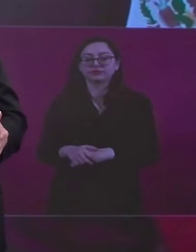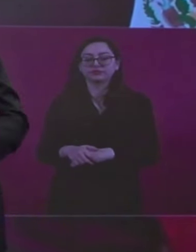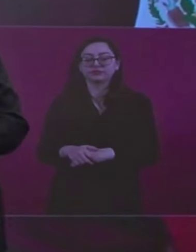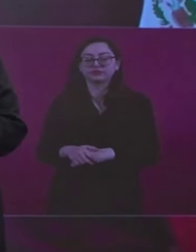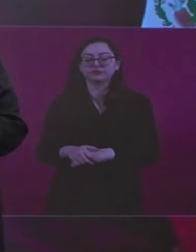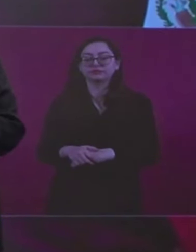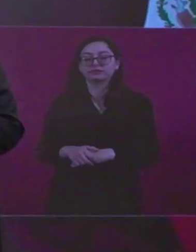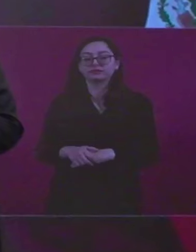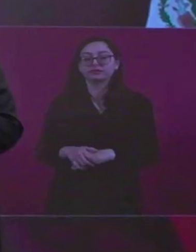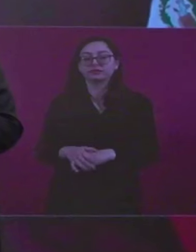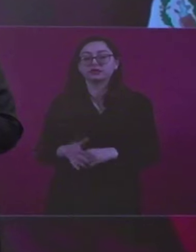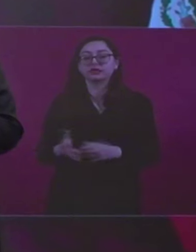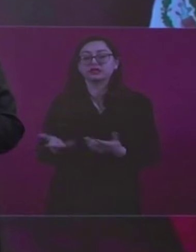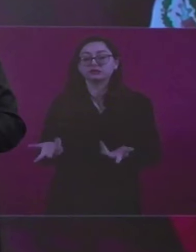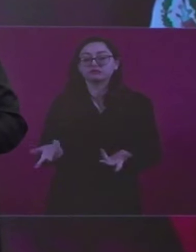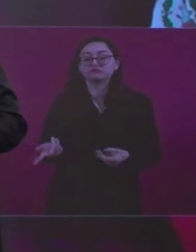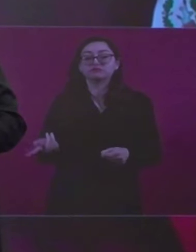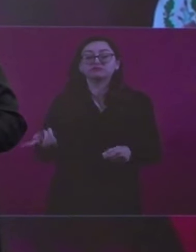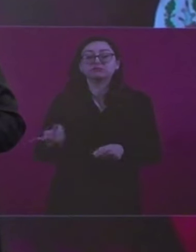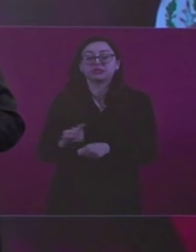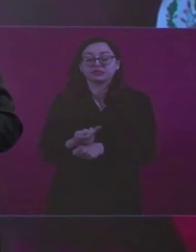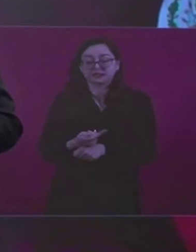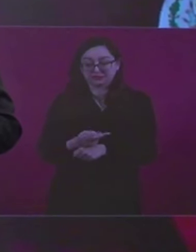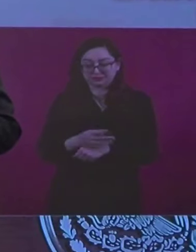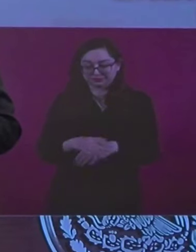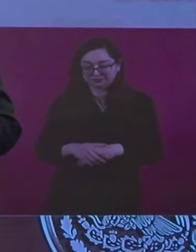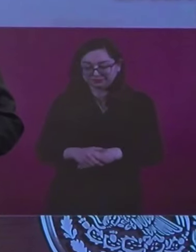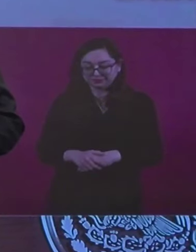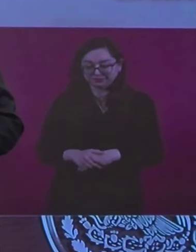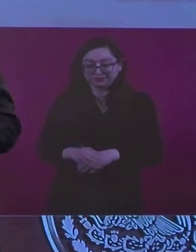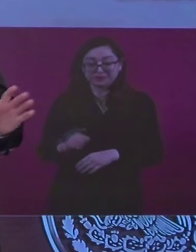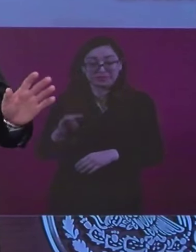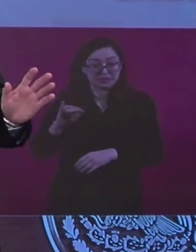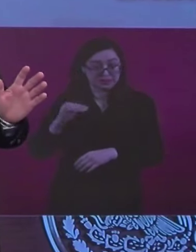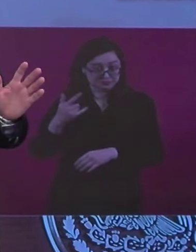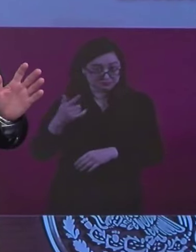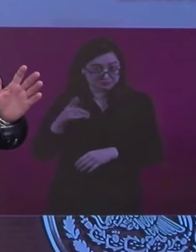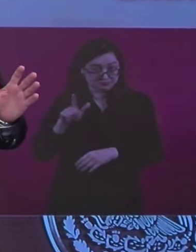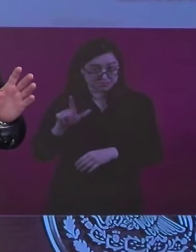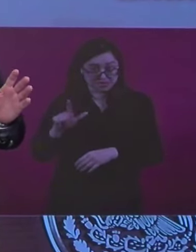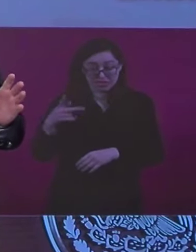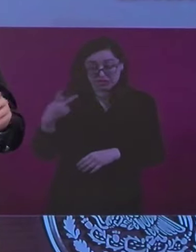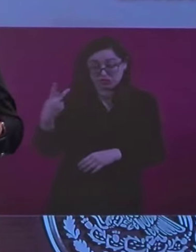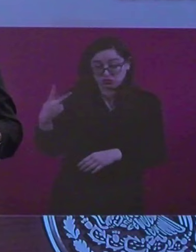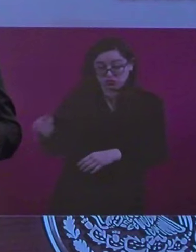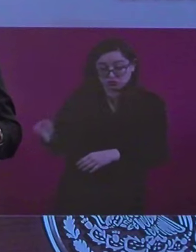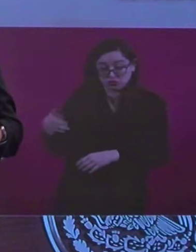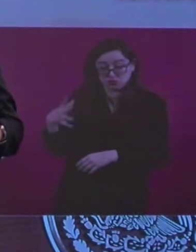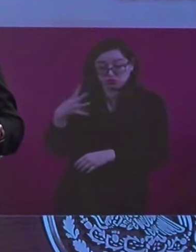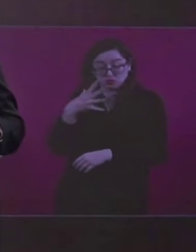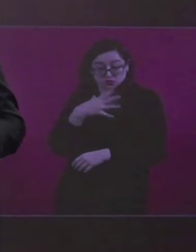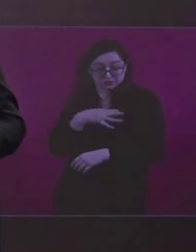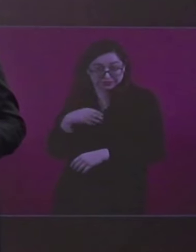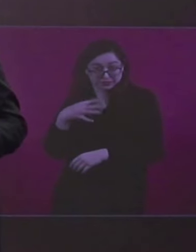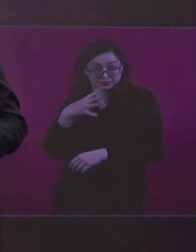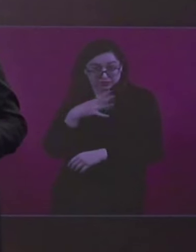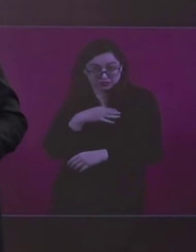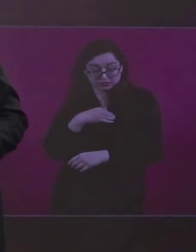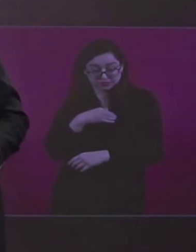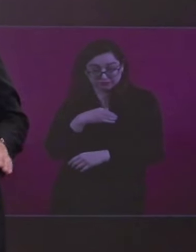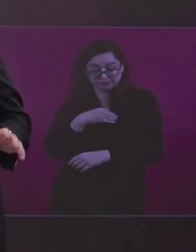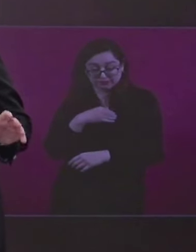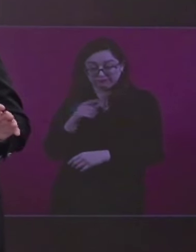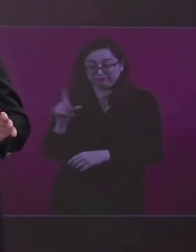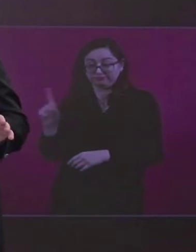qué es lo que queremos la continuidad de la 4t Claudia sha romper con este modelo